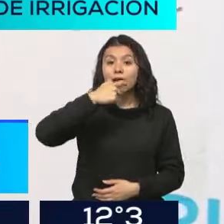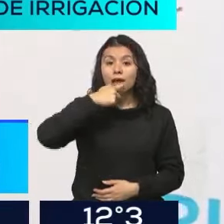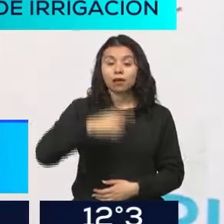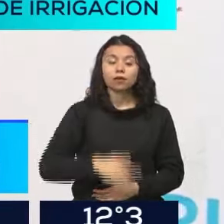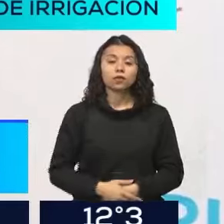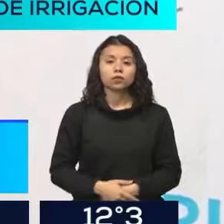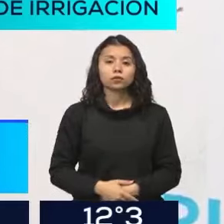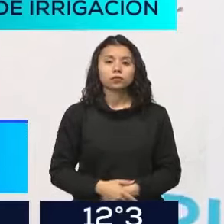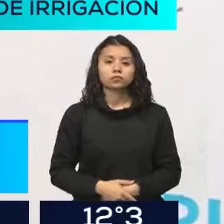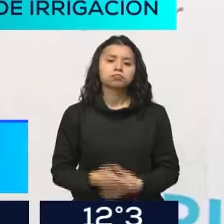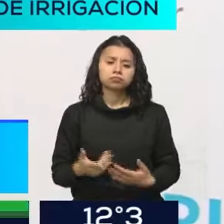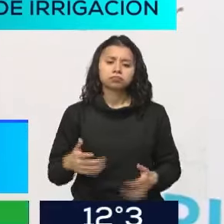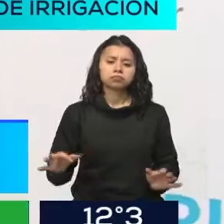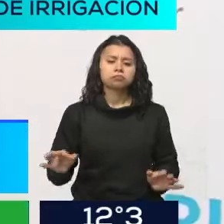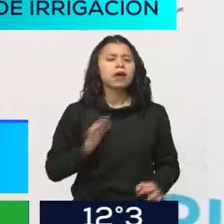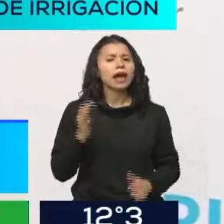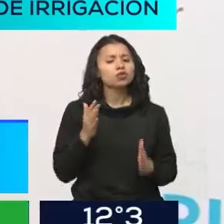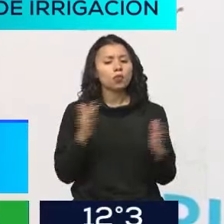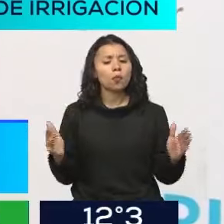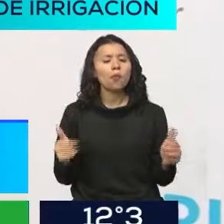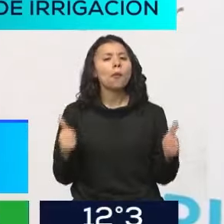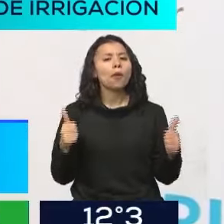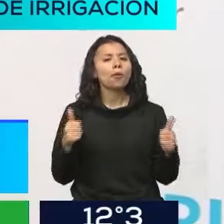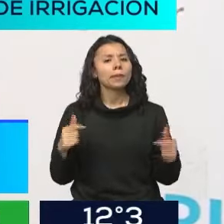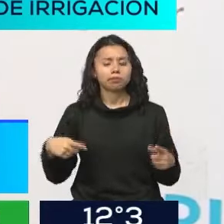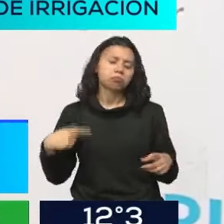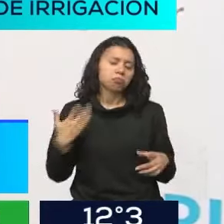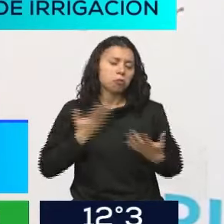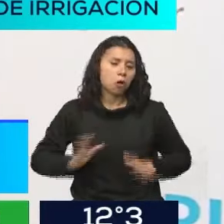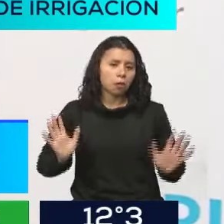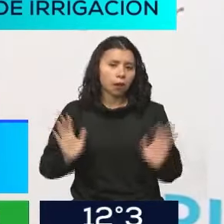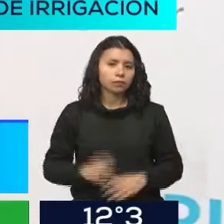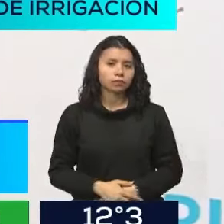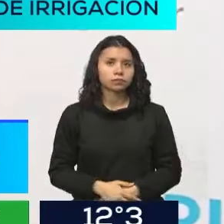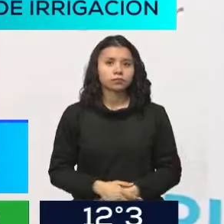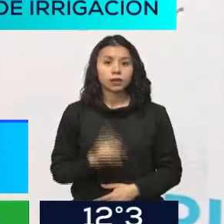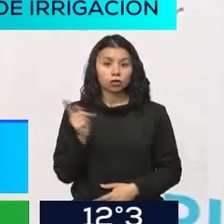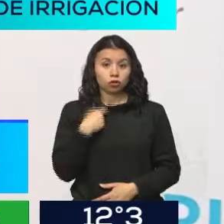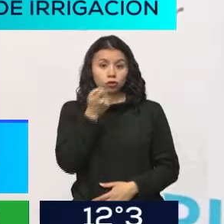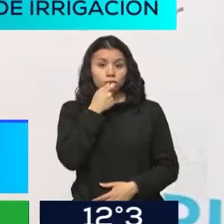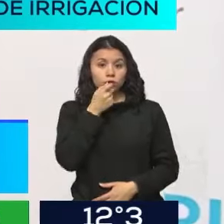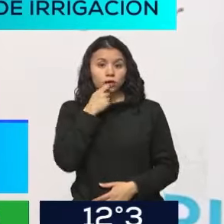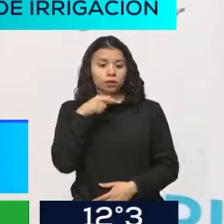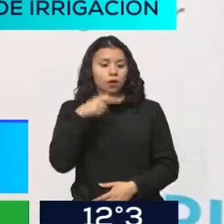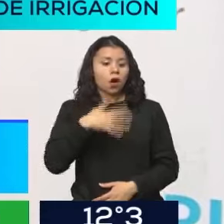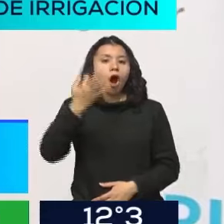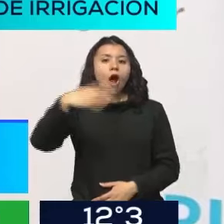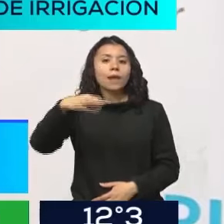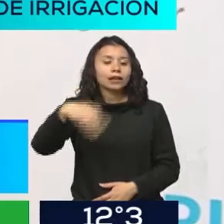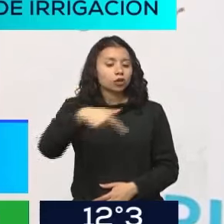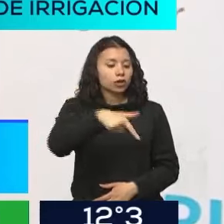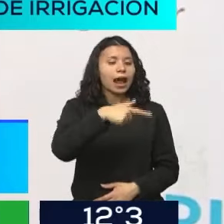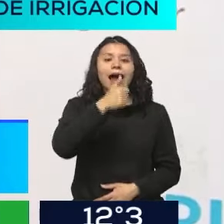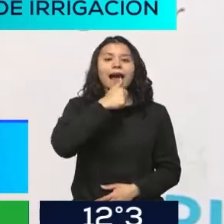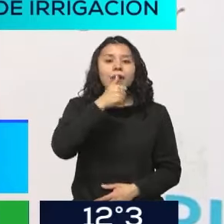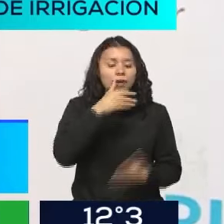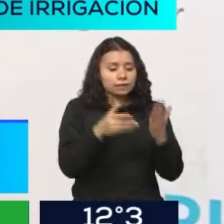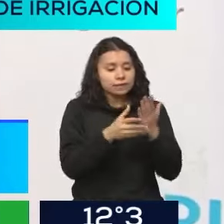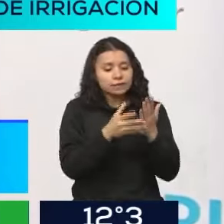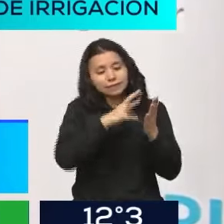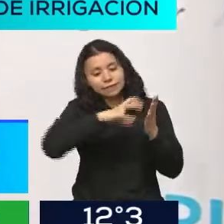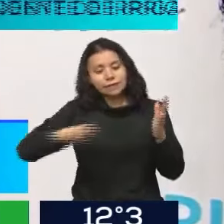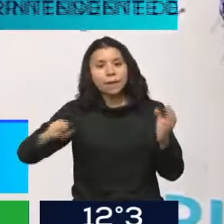un año normal, pero cuando le sacamos el volumen disponible obligatorio para el agua potable, que son 250 hectómetros cúbicos, nos